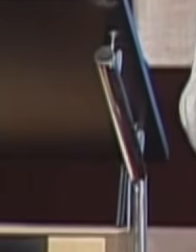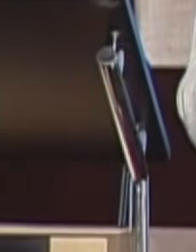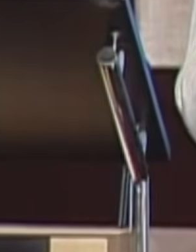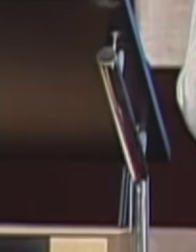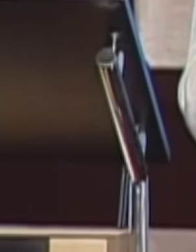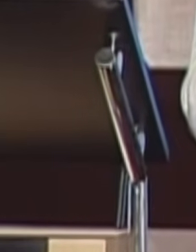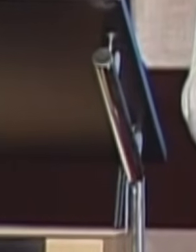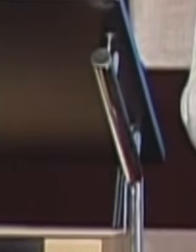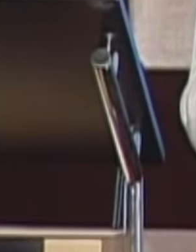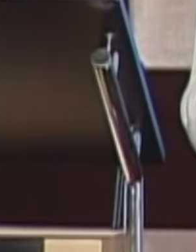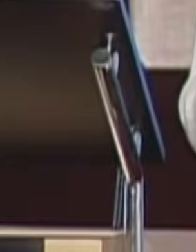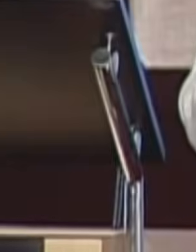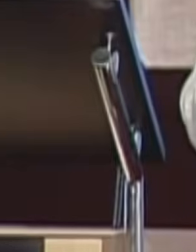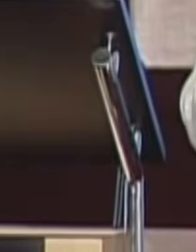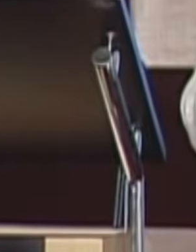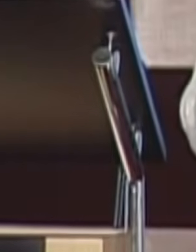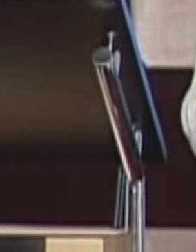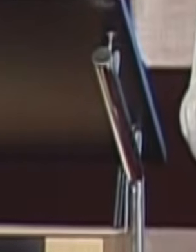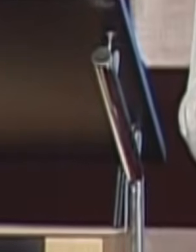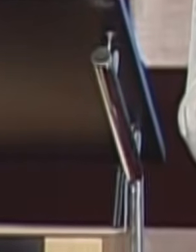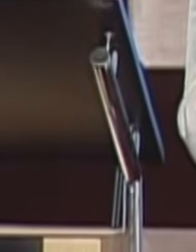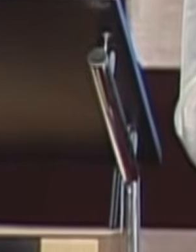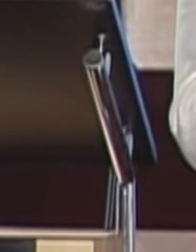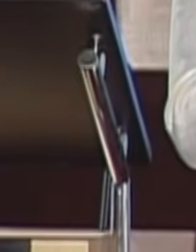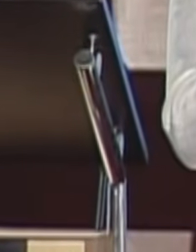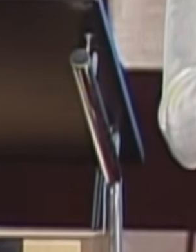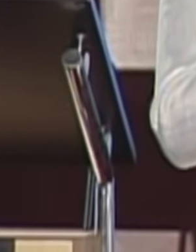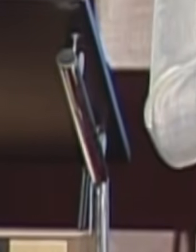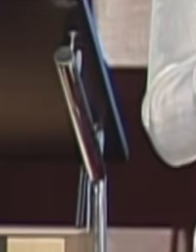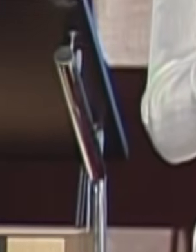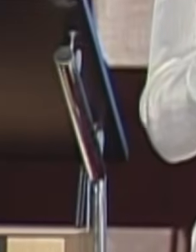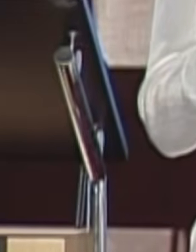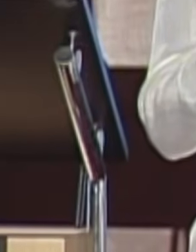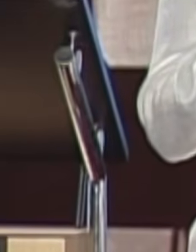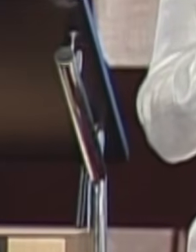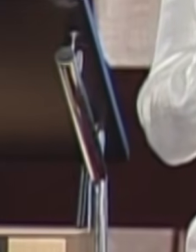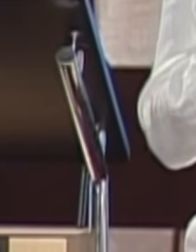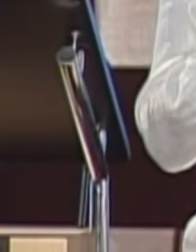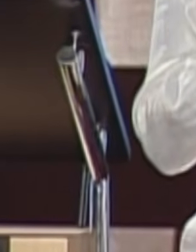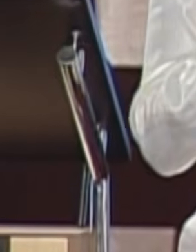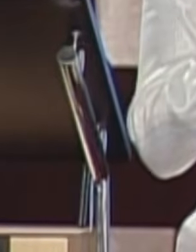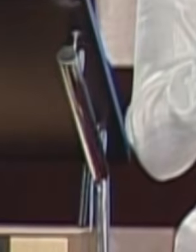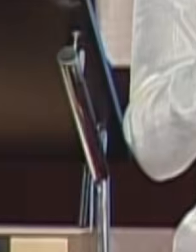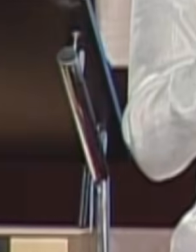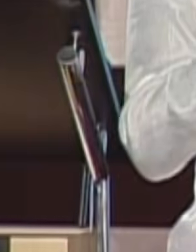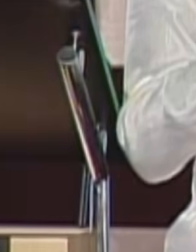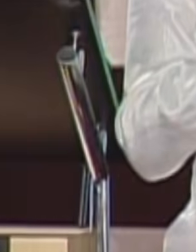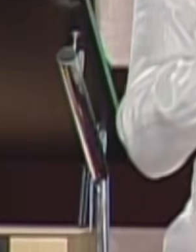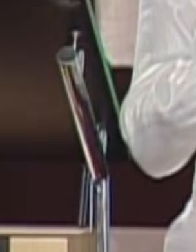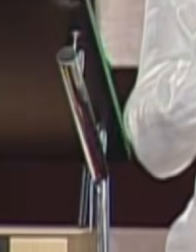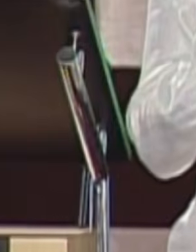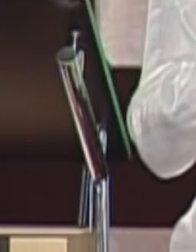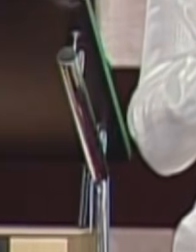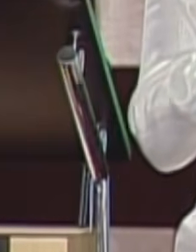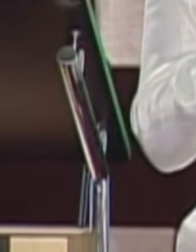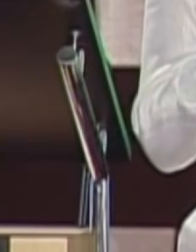para invitarlos a nuestros amigos de Televida y a todos los asistentes a los eventos, obviamente a estas conferencias que hacemos los segundos